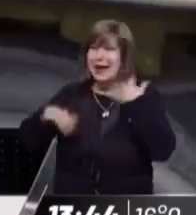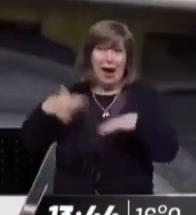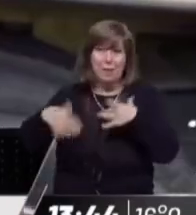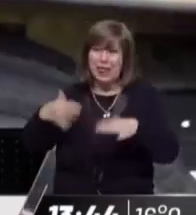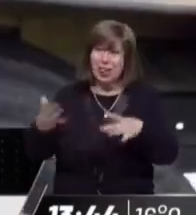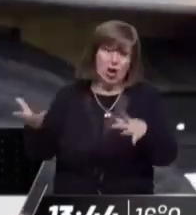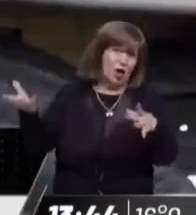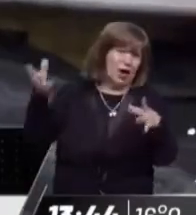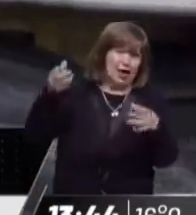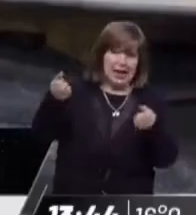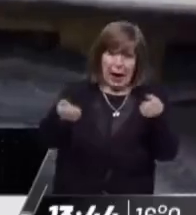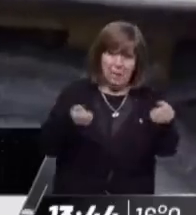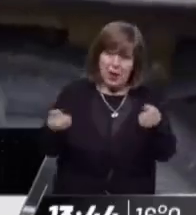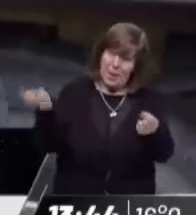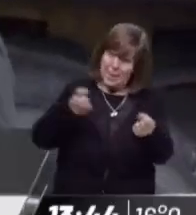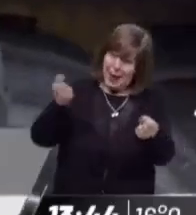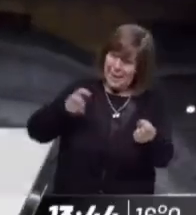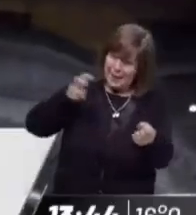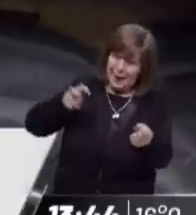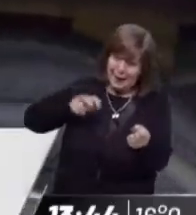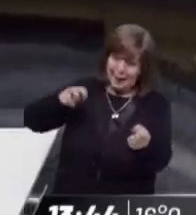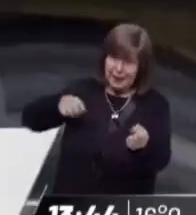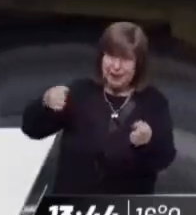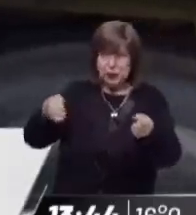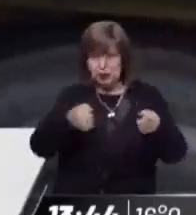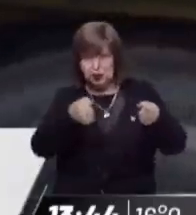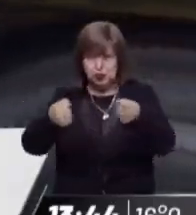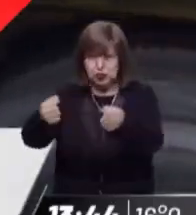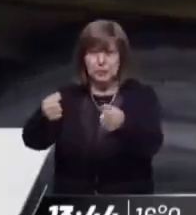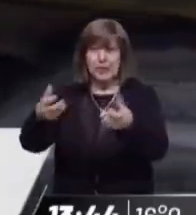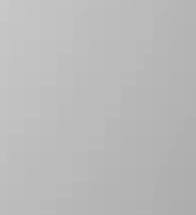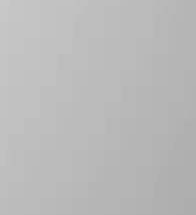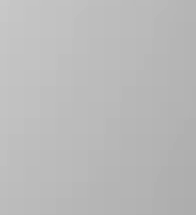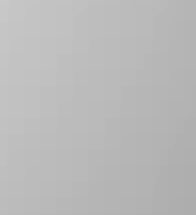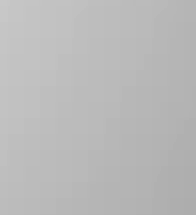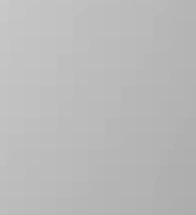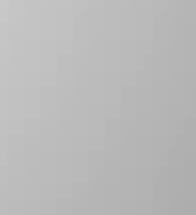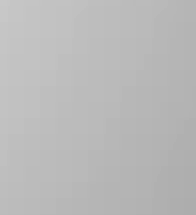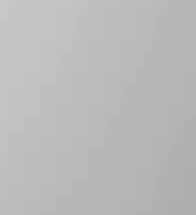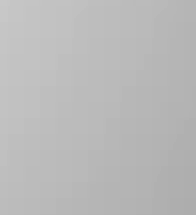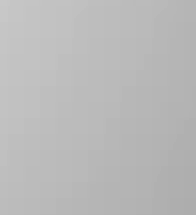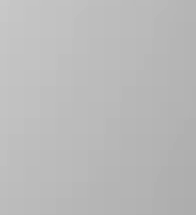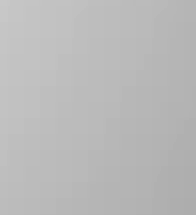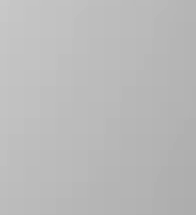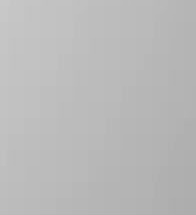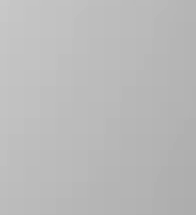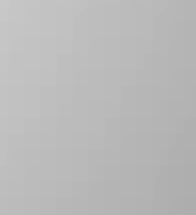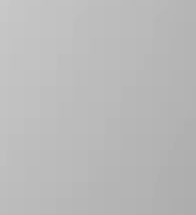Bueno, esas son las historias detrás de las máscaras, ¿no? Sí. Detrás de tanto trabajo.